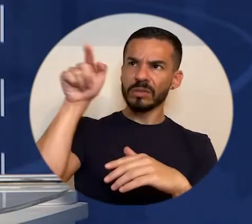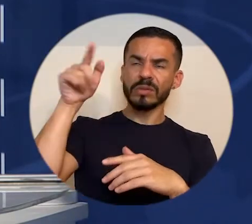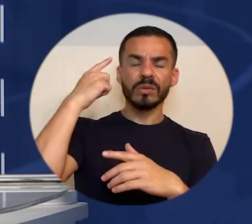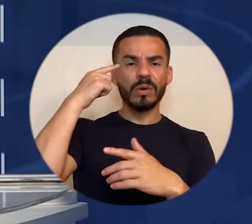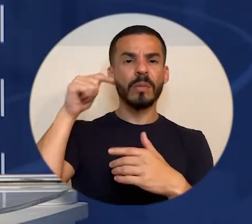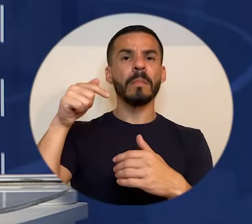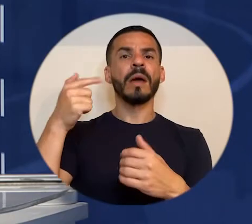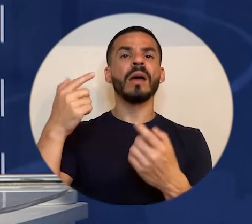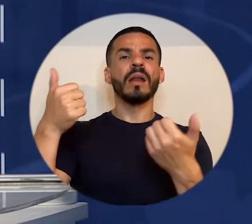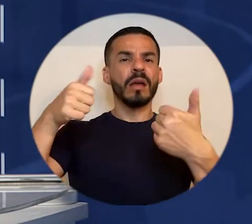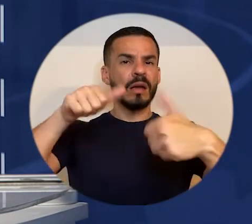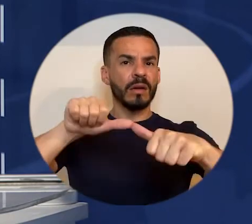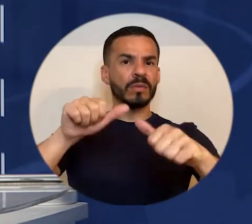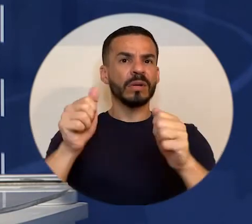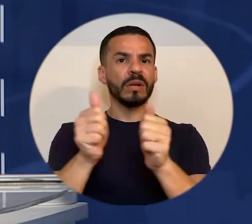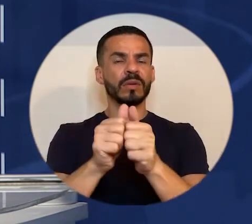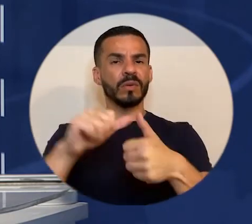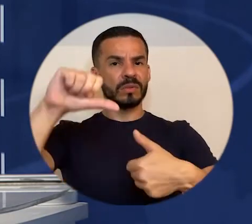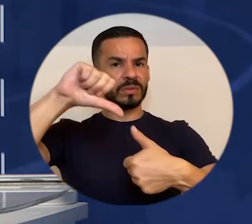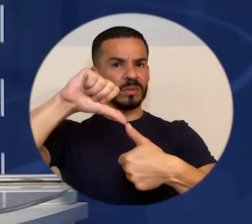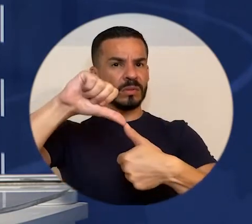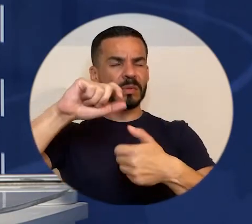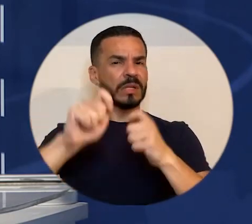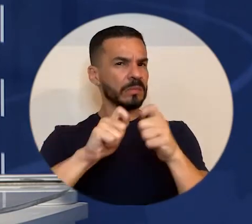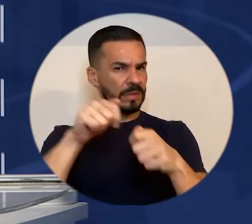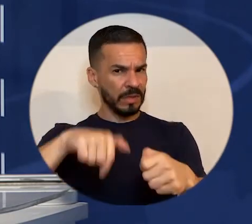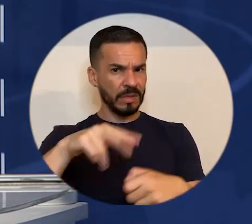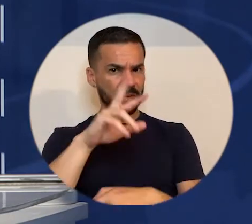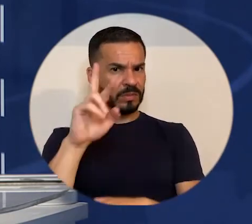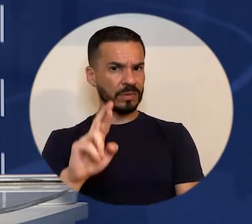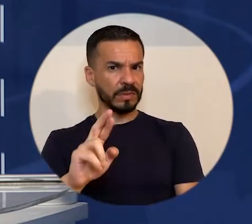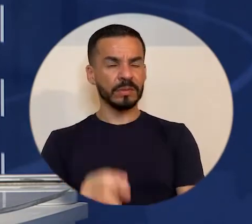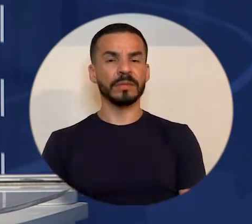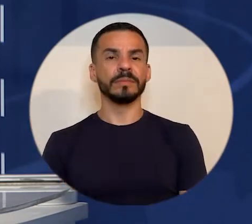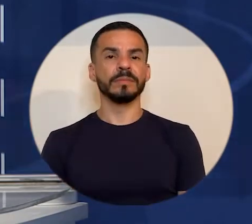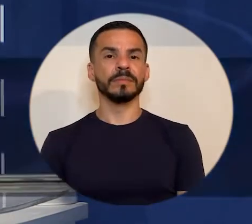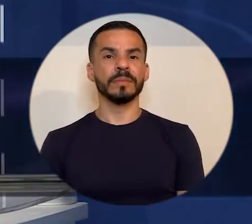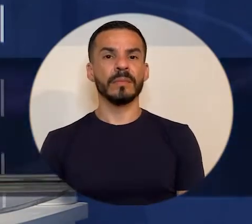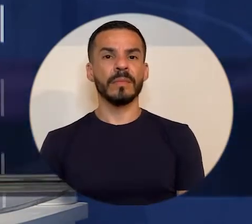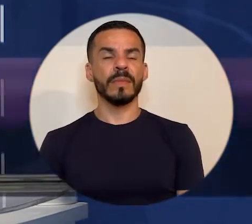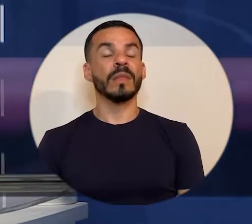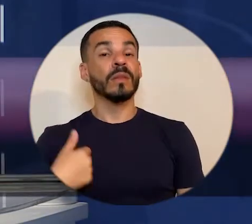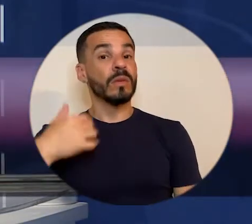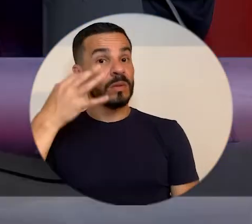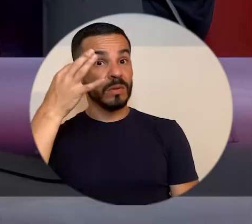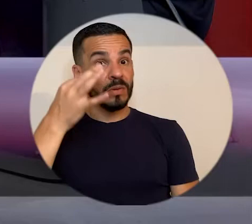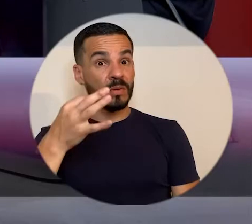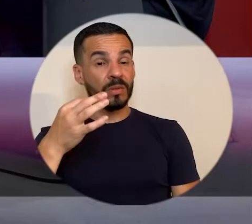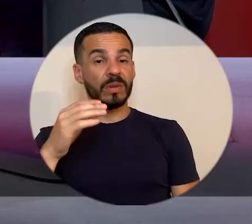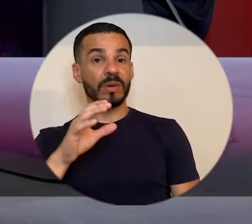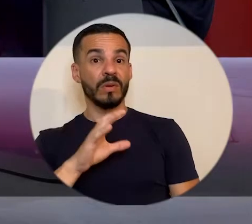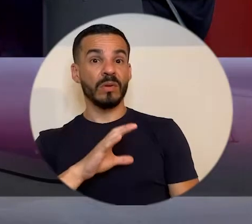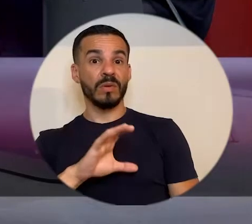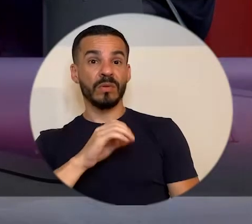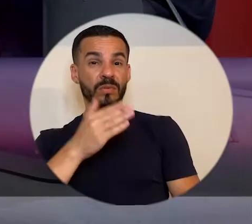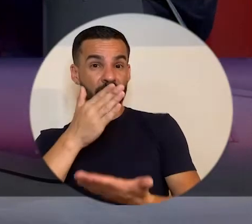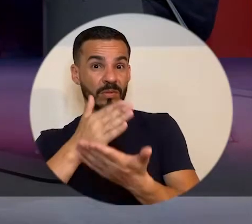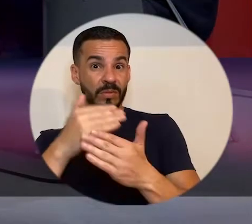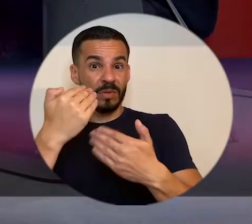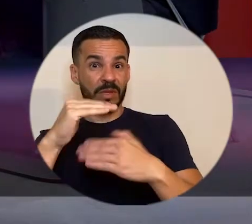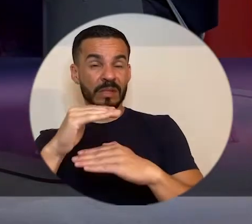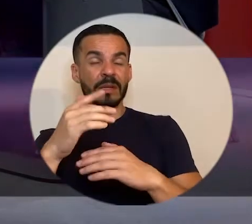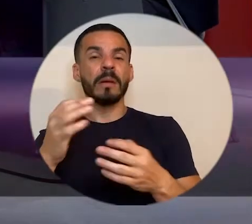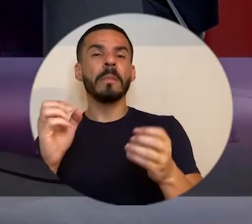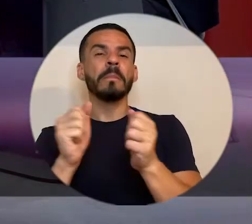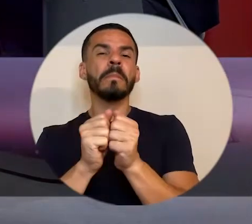Estados Unidos para llegar a acuerdos con las naciones centroamericanas y específicamente con Costa Rica? Creo que los condicionamientos con Costa Rica